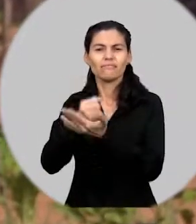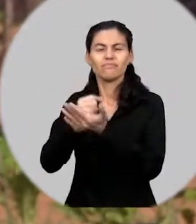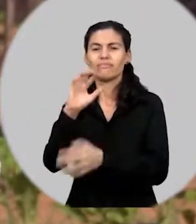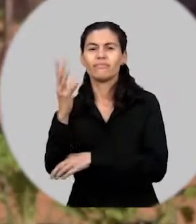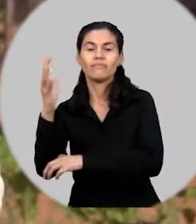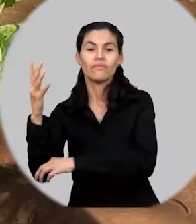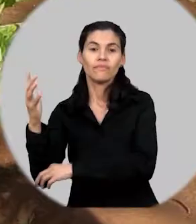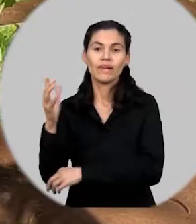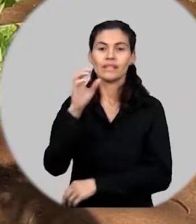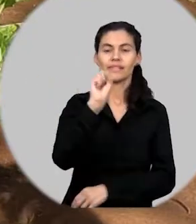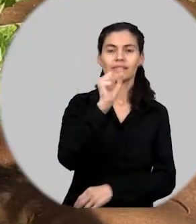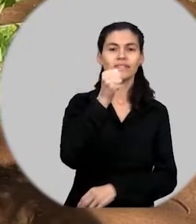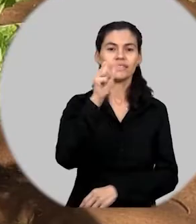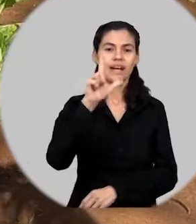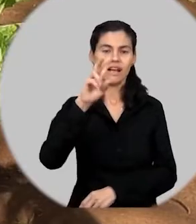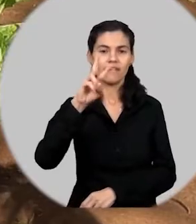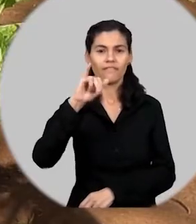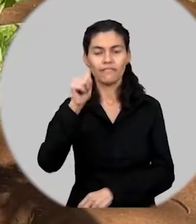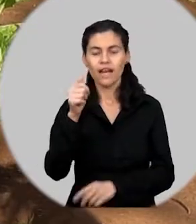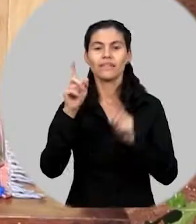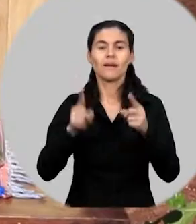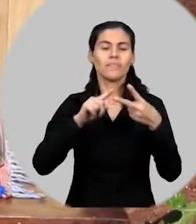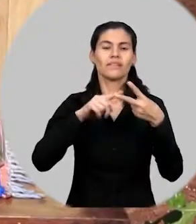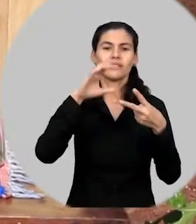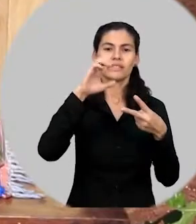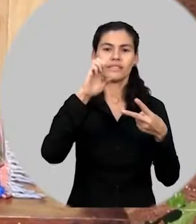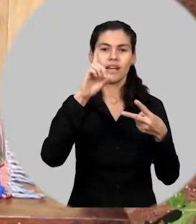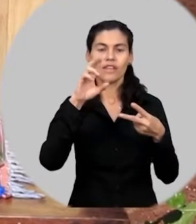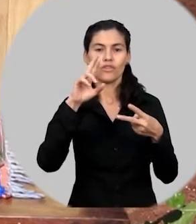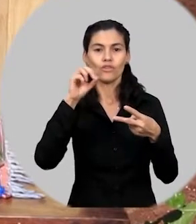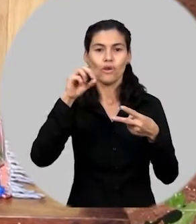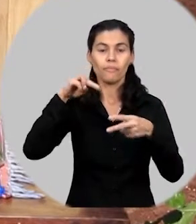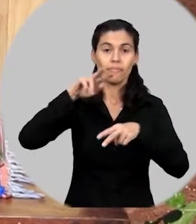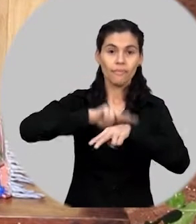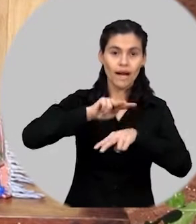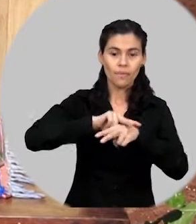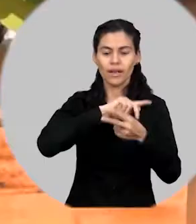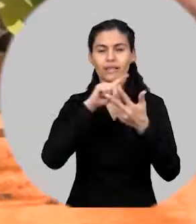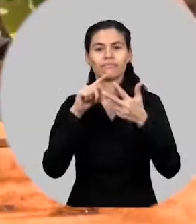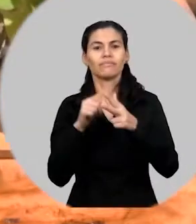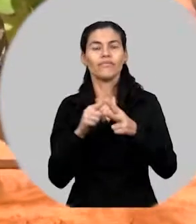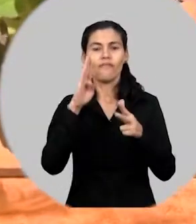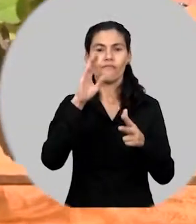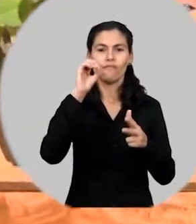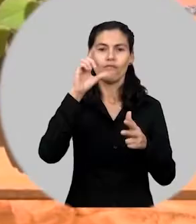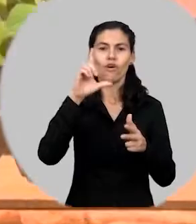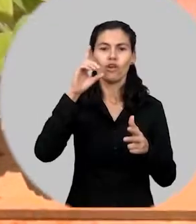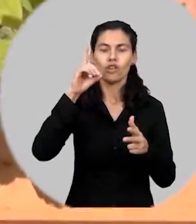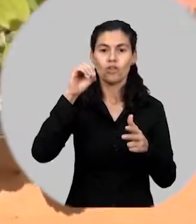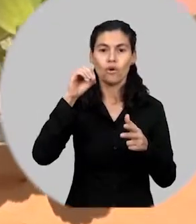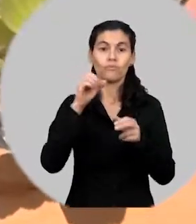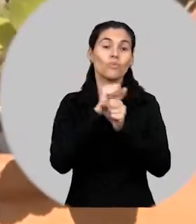variedades medicinales que tenemos, que son salvia, cedrón paraguay y boldo, se pueden realizar en macetas